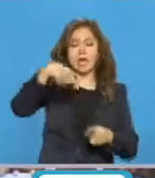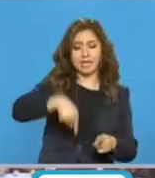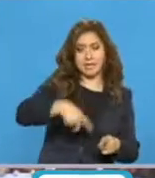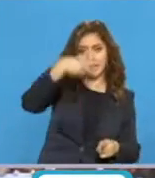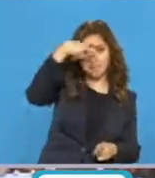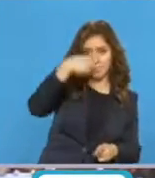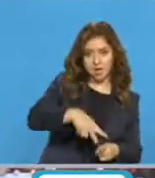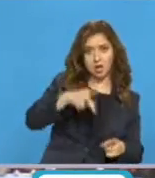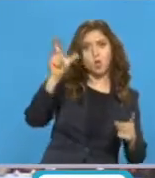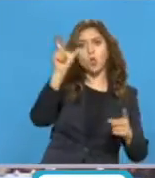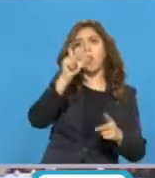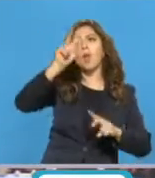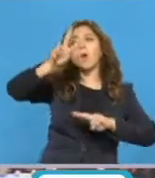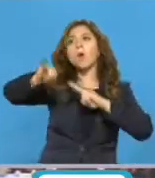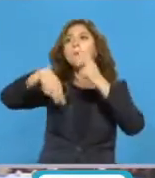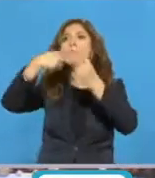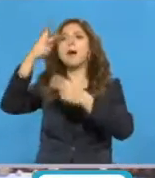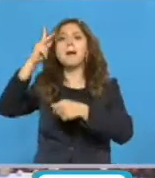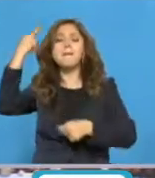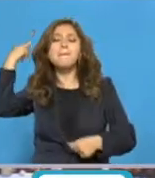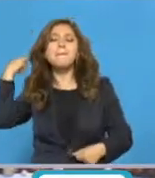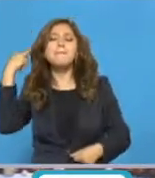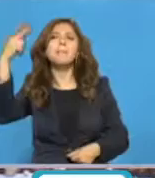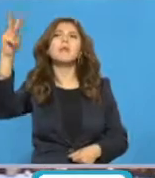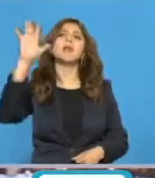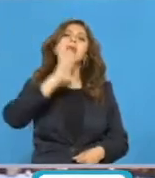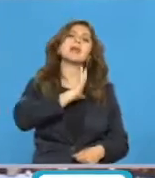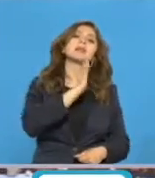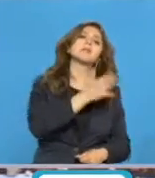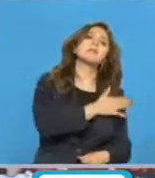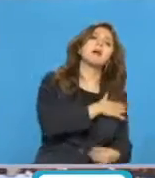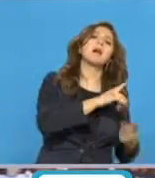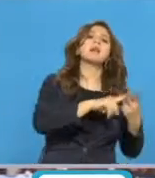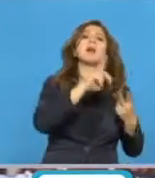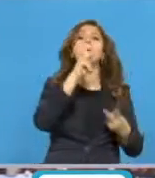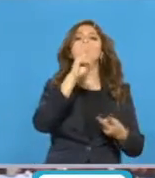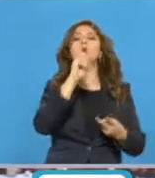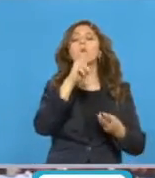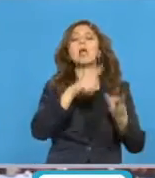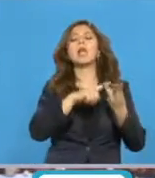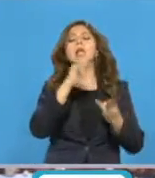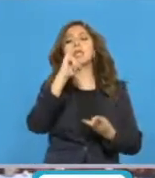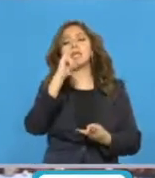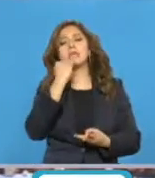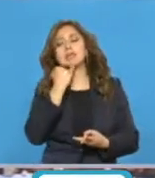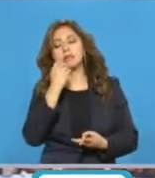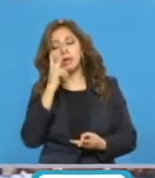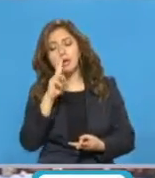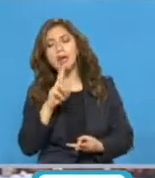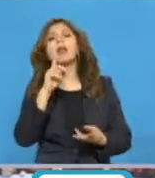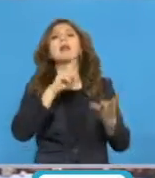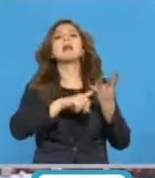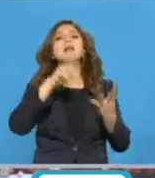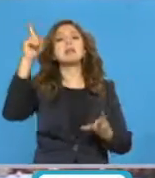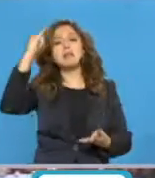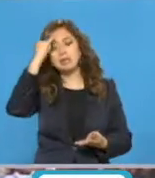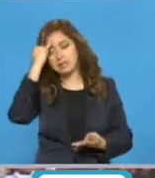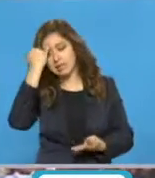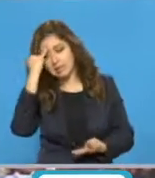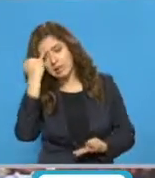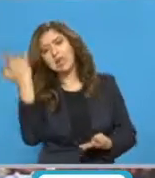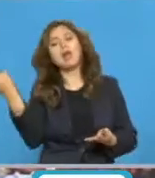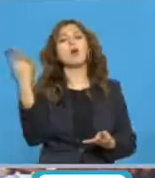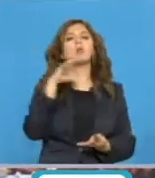como en sus viajes por España, Portugal, Israel, la India. Era una fanática de la filosofía de